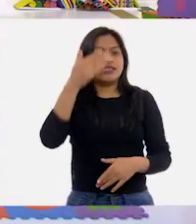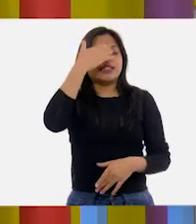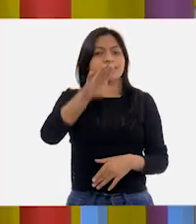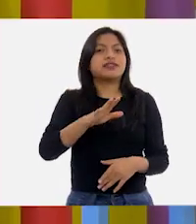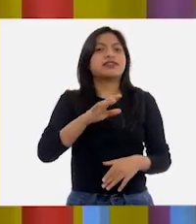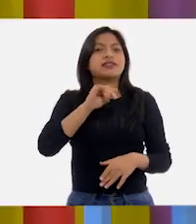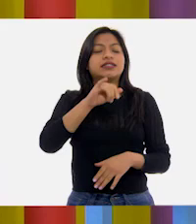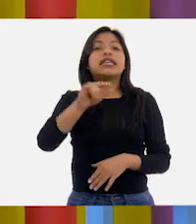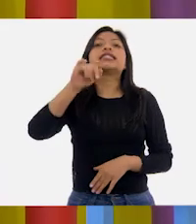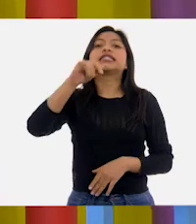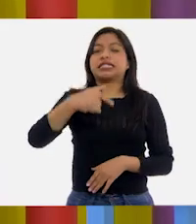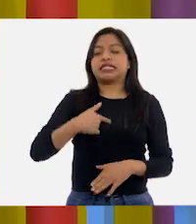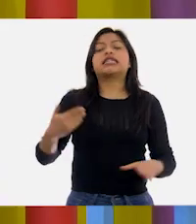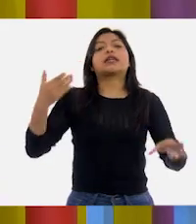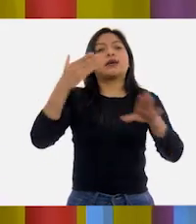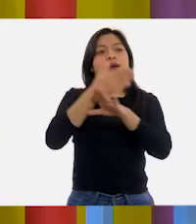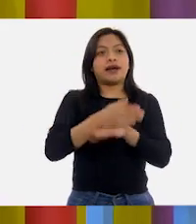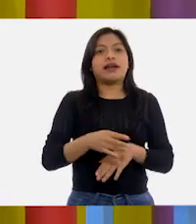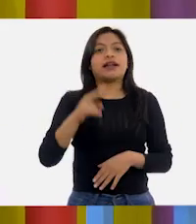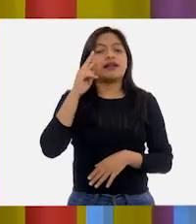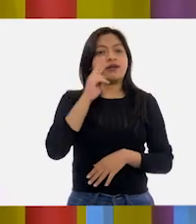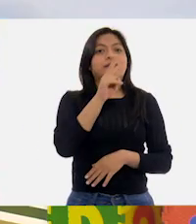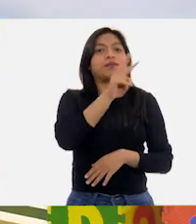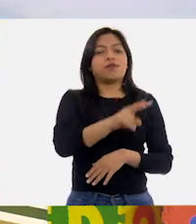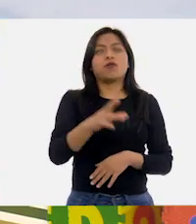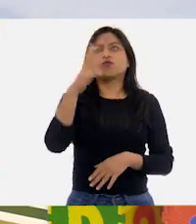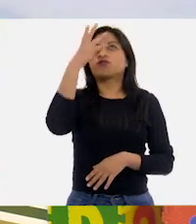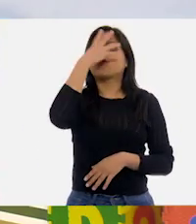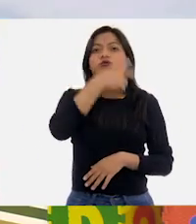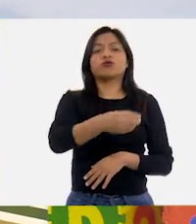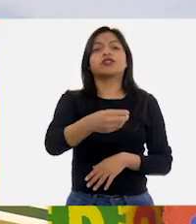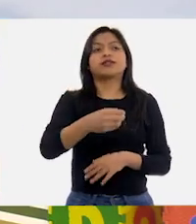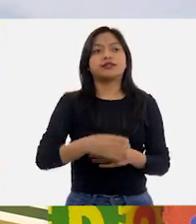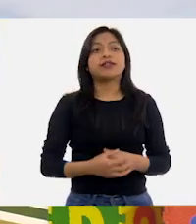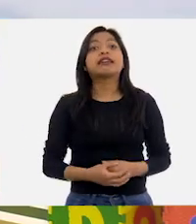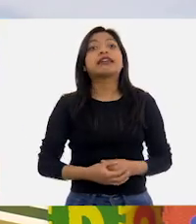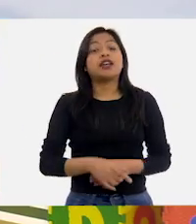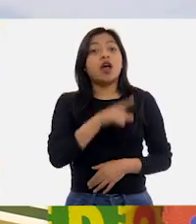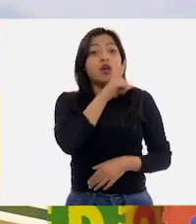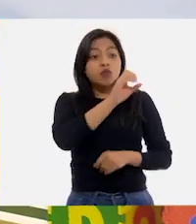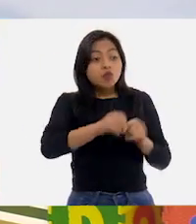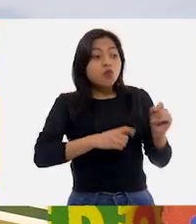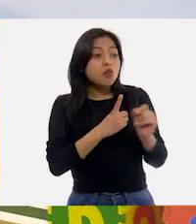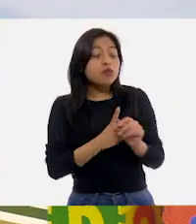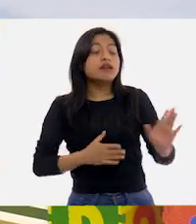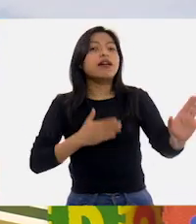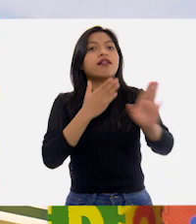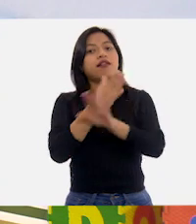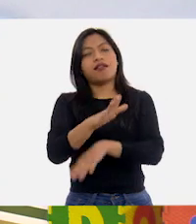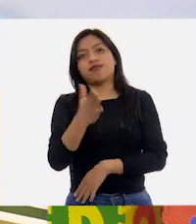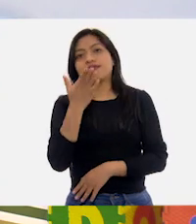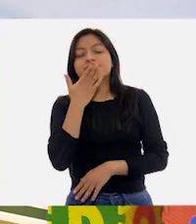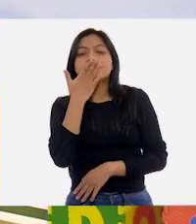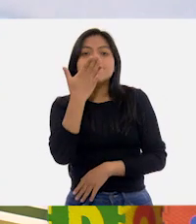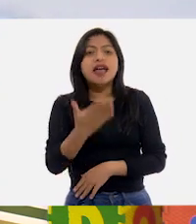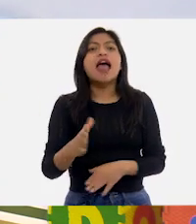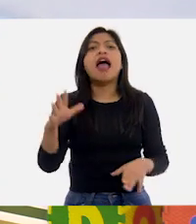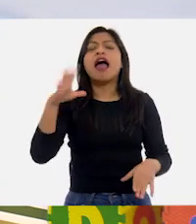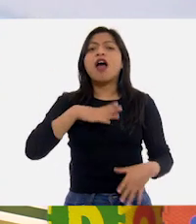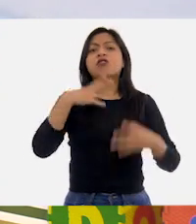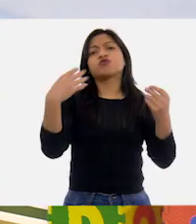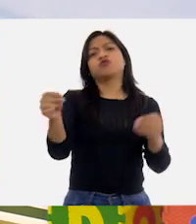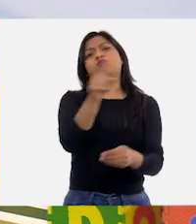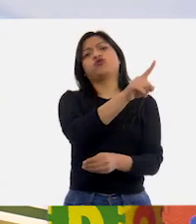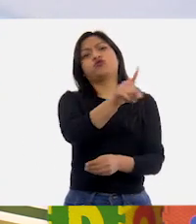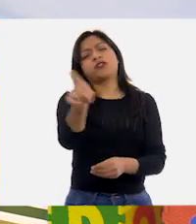escuchado e ido a ver la ópera también. Es muy bonita. Maravilloso, Eric. Qué bueno que has tenido esa oportunidad porque hay muchos niños y niñas que piensan